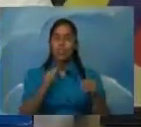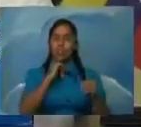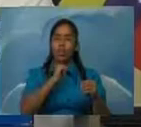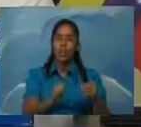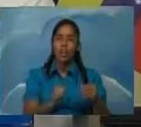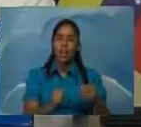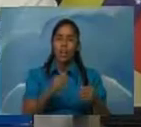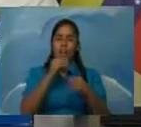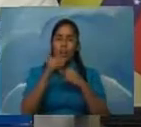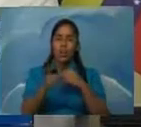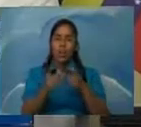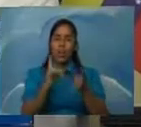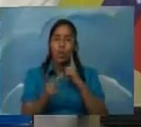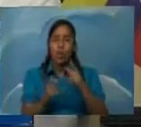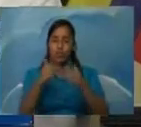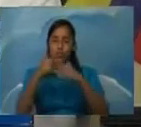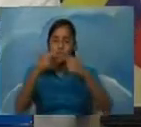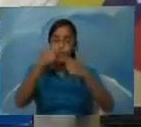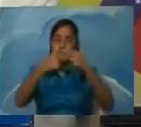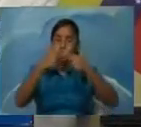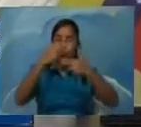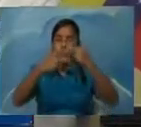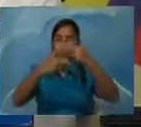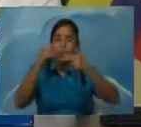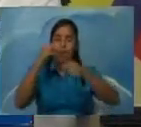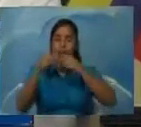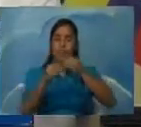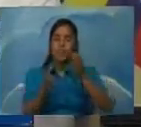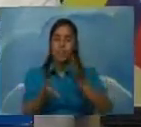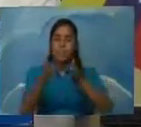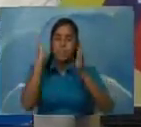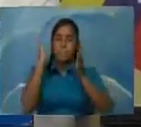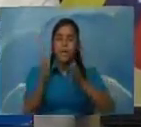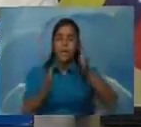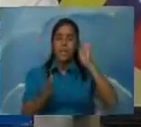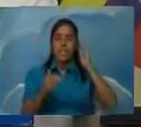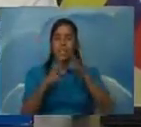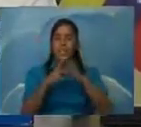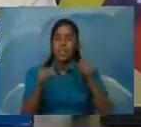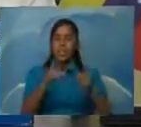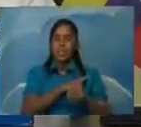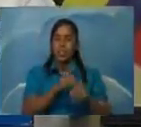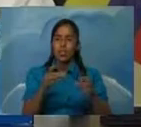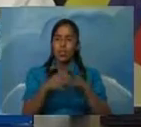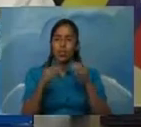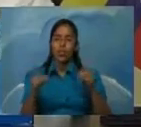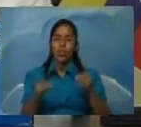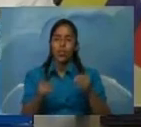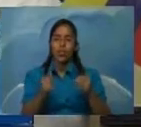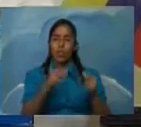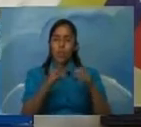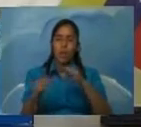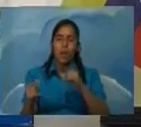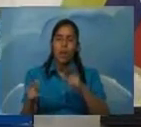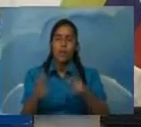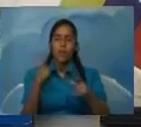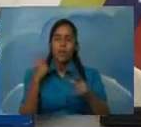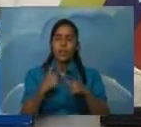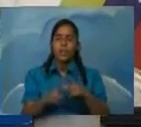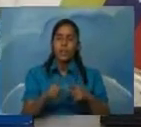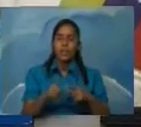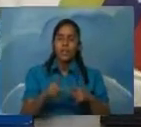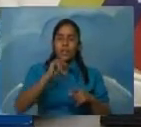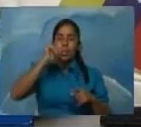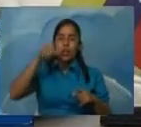hacen paredes de bloque, hacen paredes de ladrillo, hacen paredes de barro.